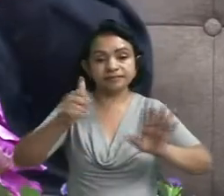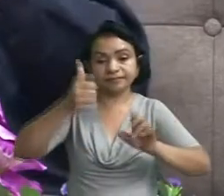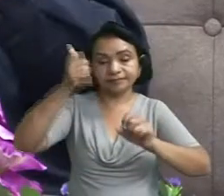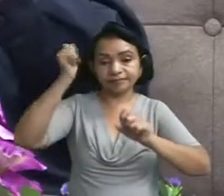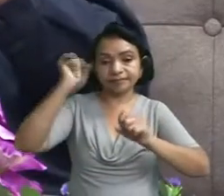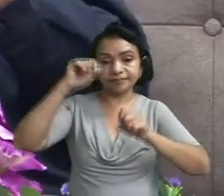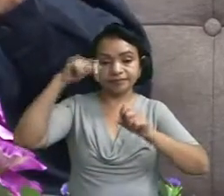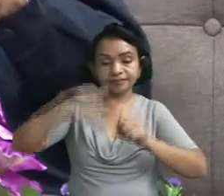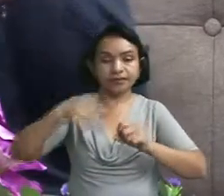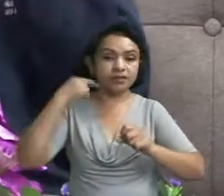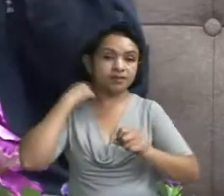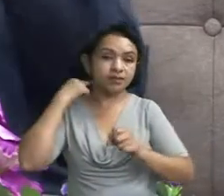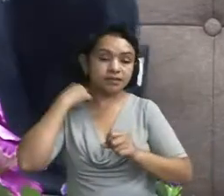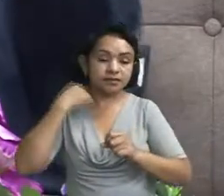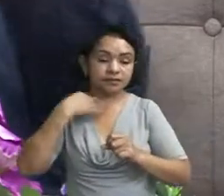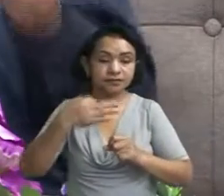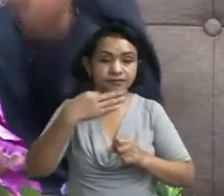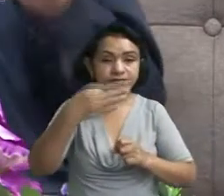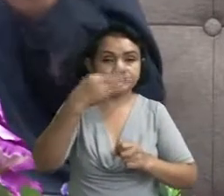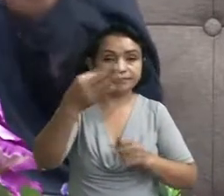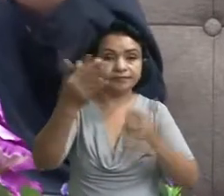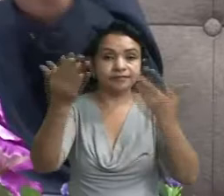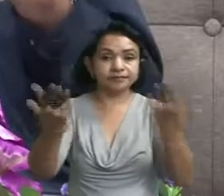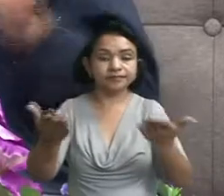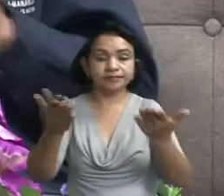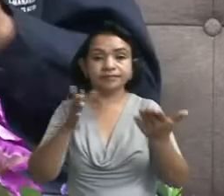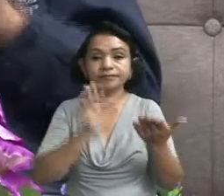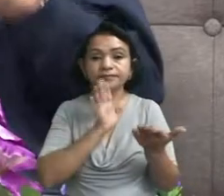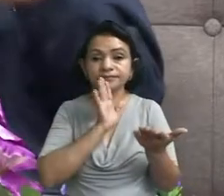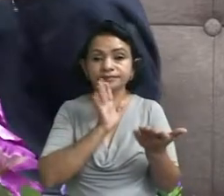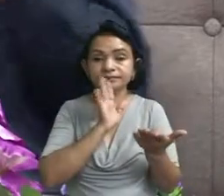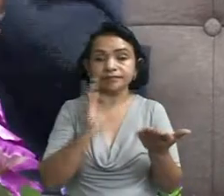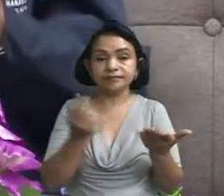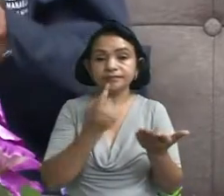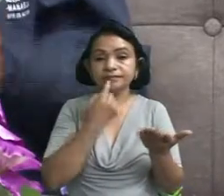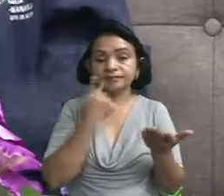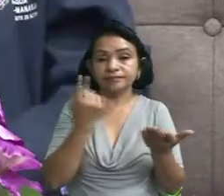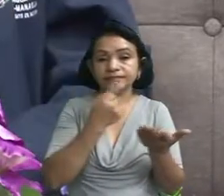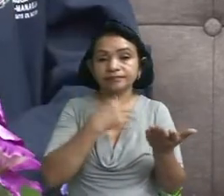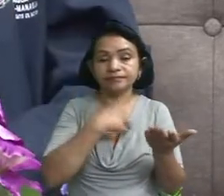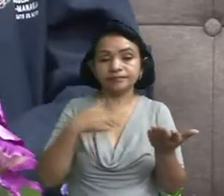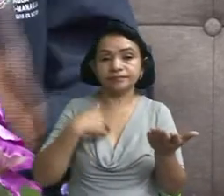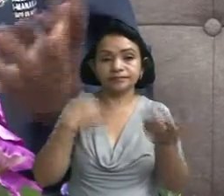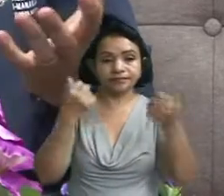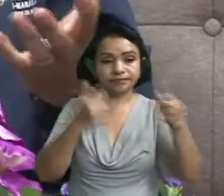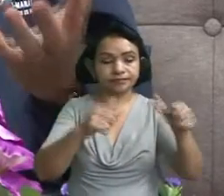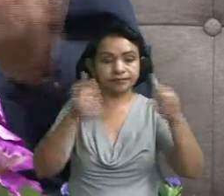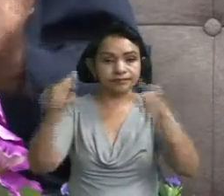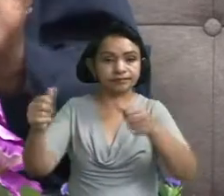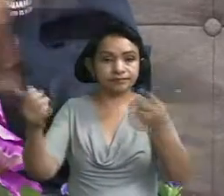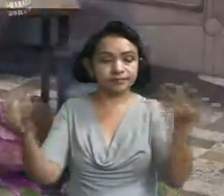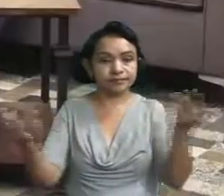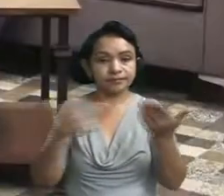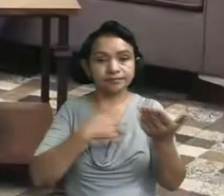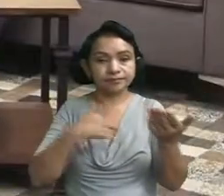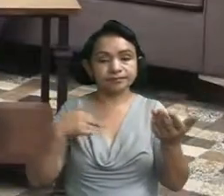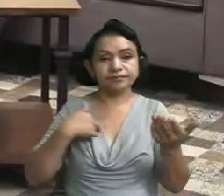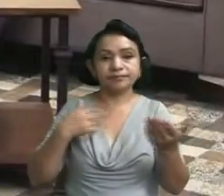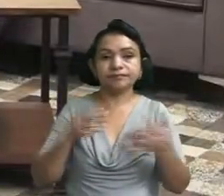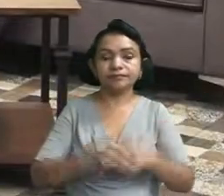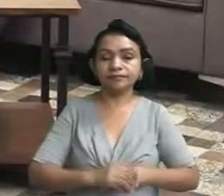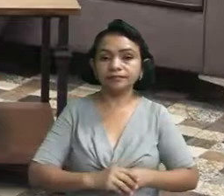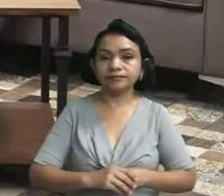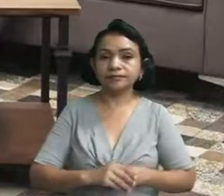hoy y siempre. Y precisamente en la mesa de negociación, ¿quién quiere llegar rápidamente a acuerdos para el bienestar del país? Nosotros. Y le